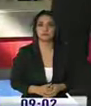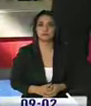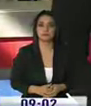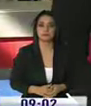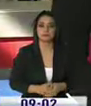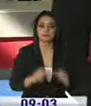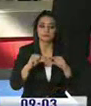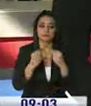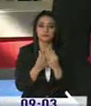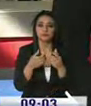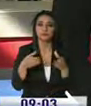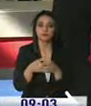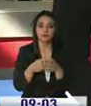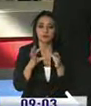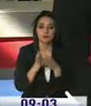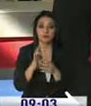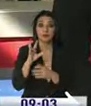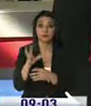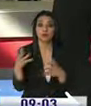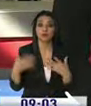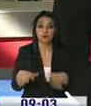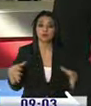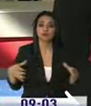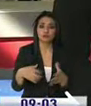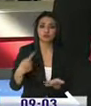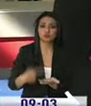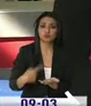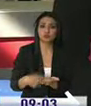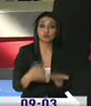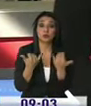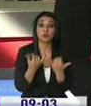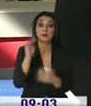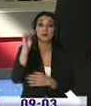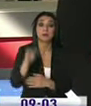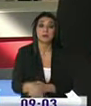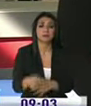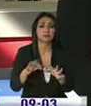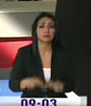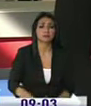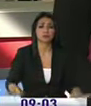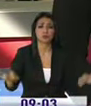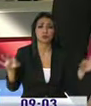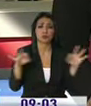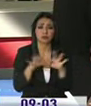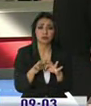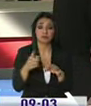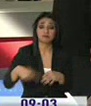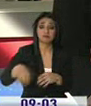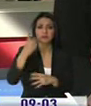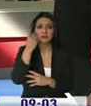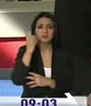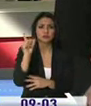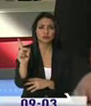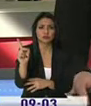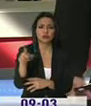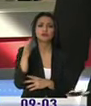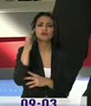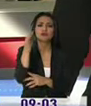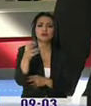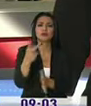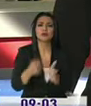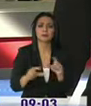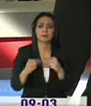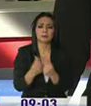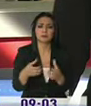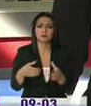El bloque de Alianza País mantendrá una reunión crucial hoy martes, donde se buscará definir posiciones en torno al futuro de la bancada